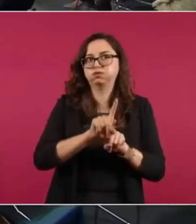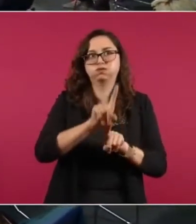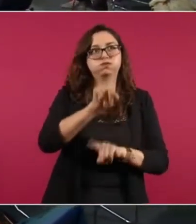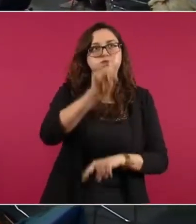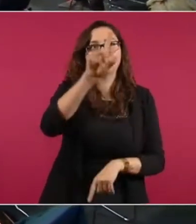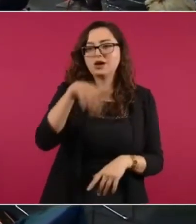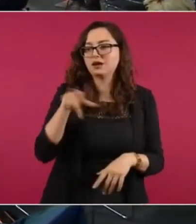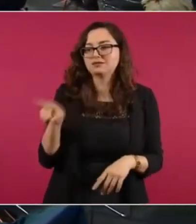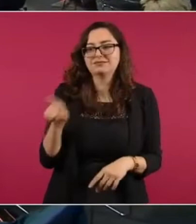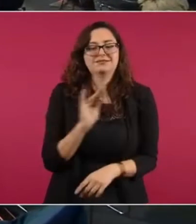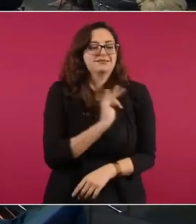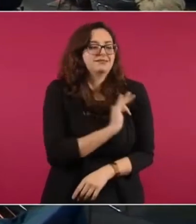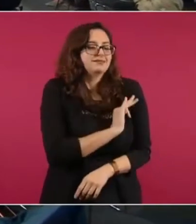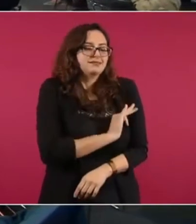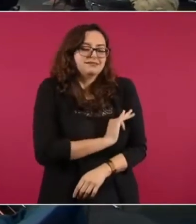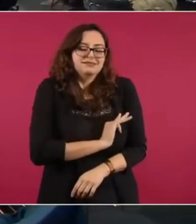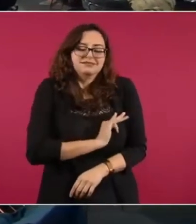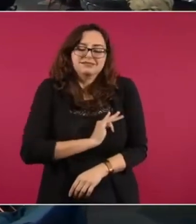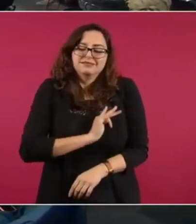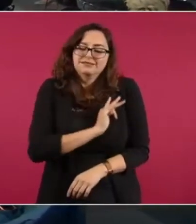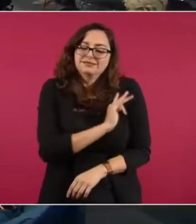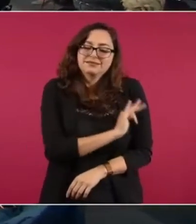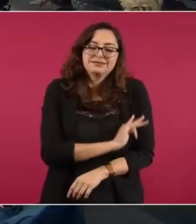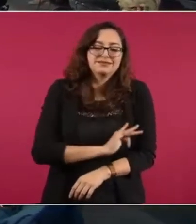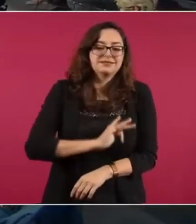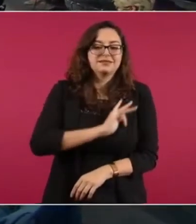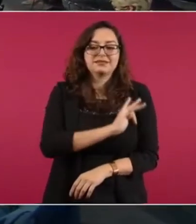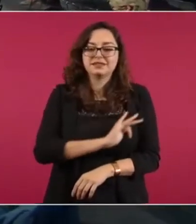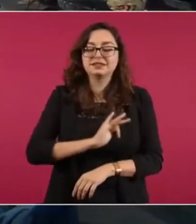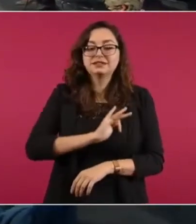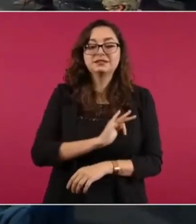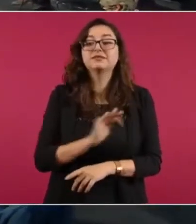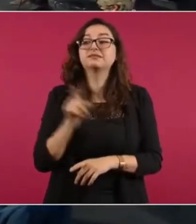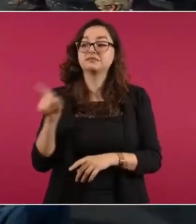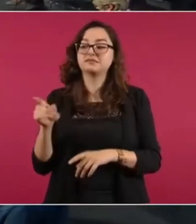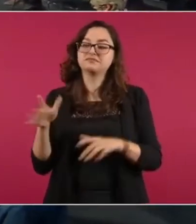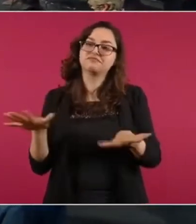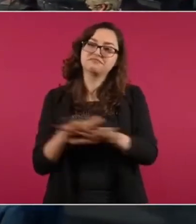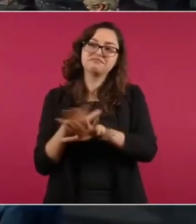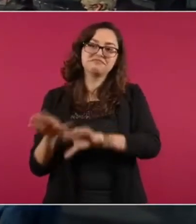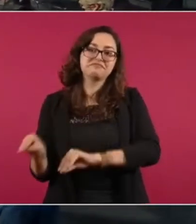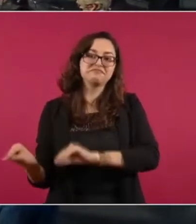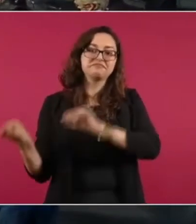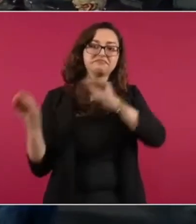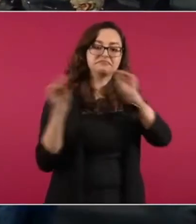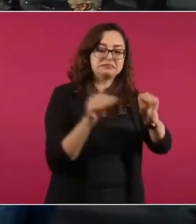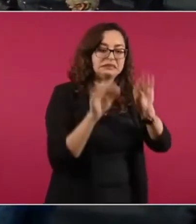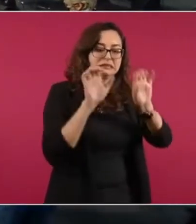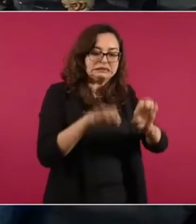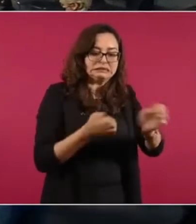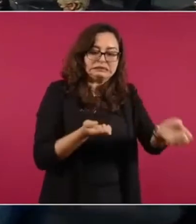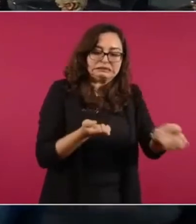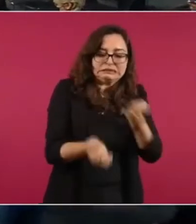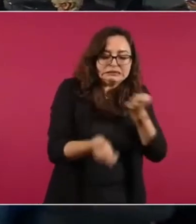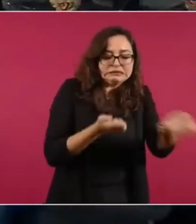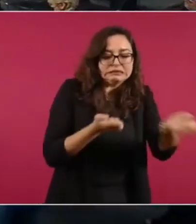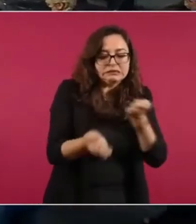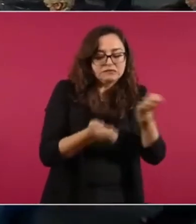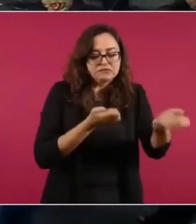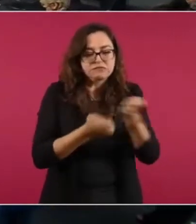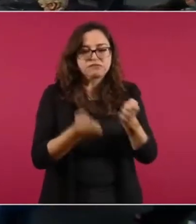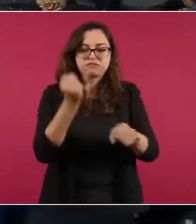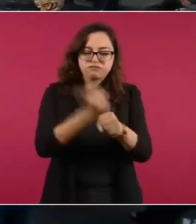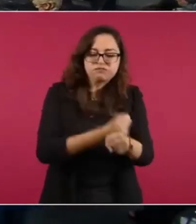está feliz y a partir de ahí empieza un entrenamiento, ¿sí?, muy riguroso, toda